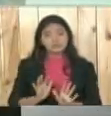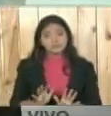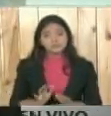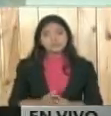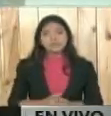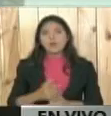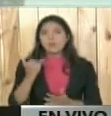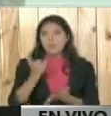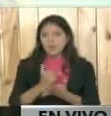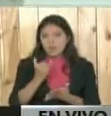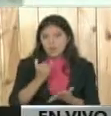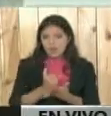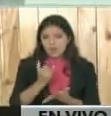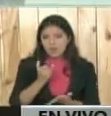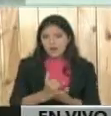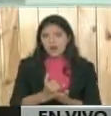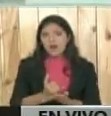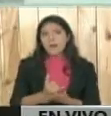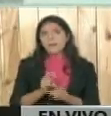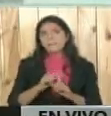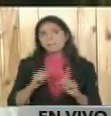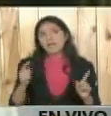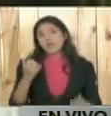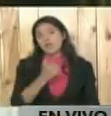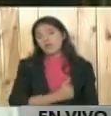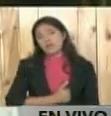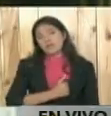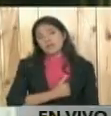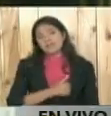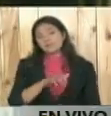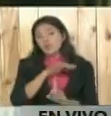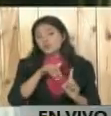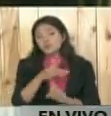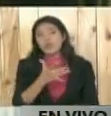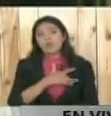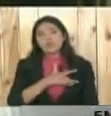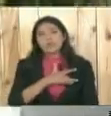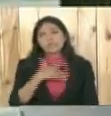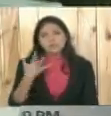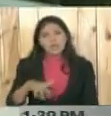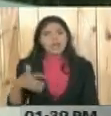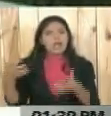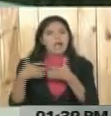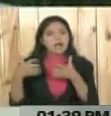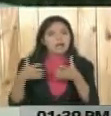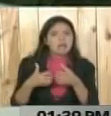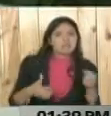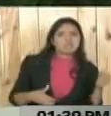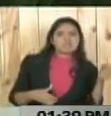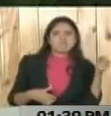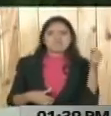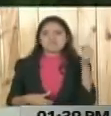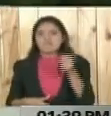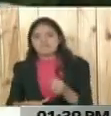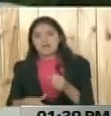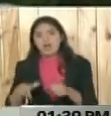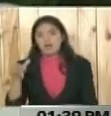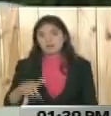Prueba y lamentos dolorosos, como ha sido la guerra, pero no han impuesto.